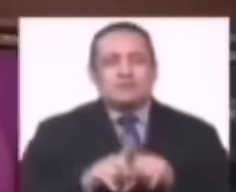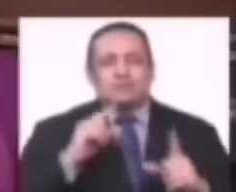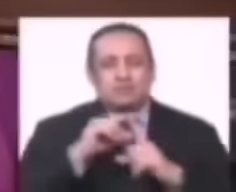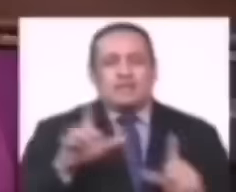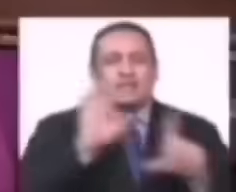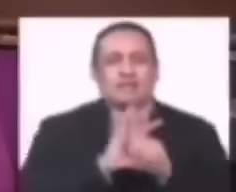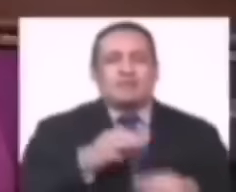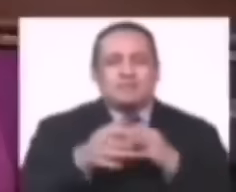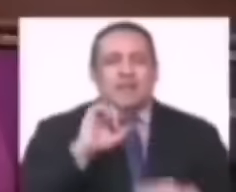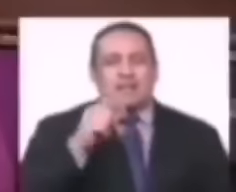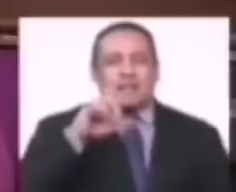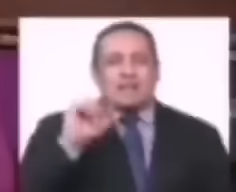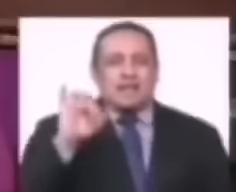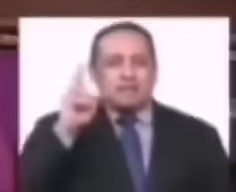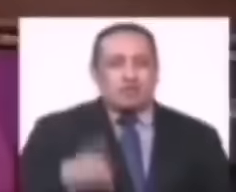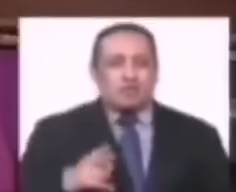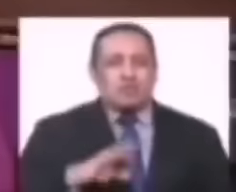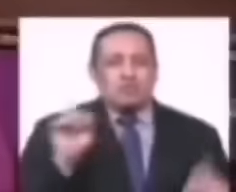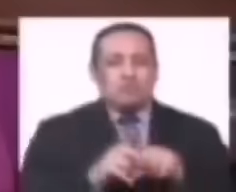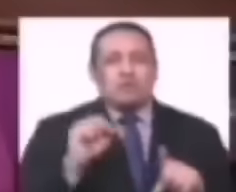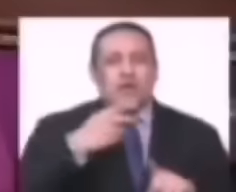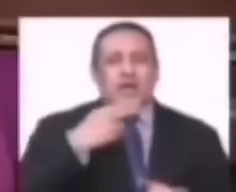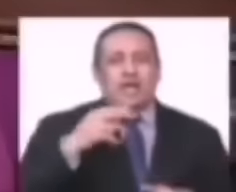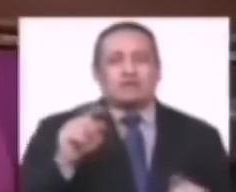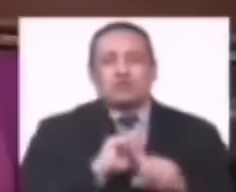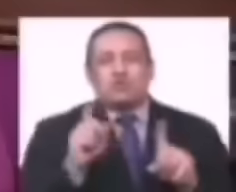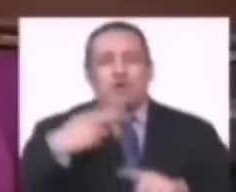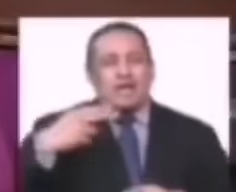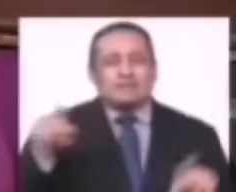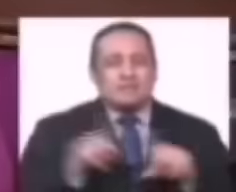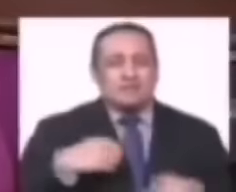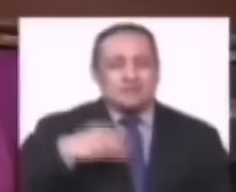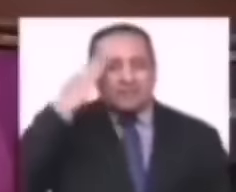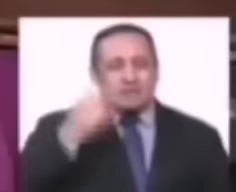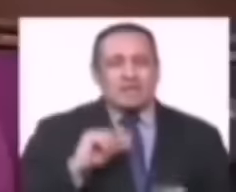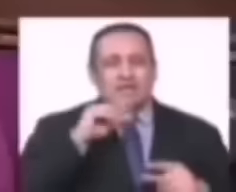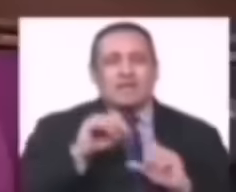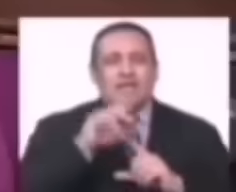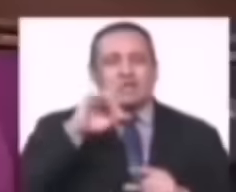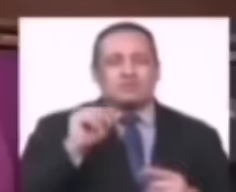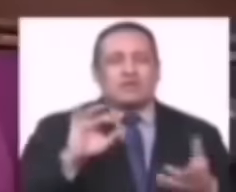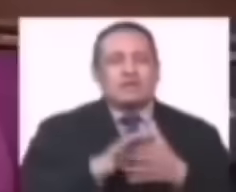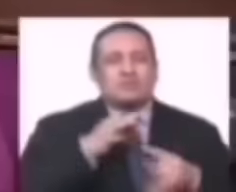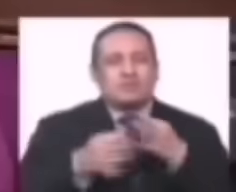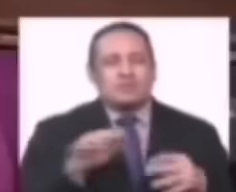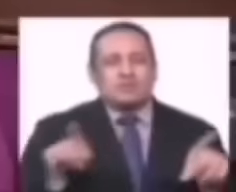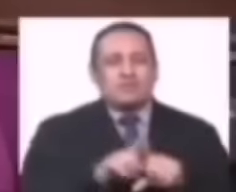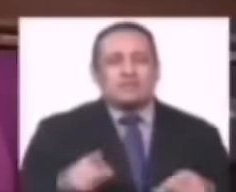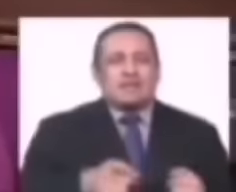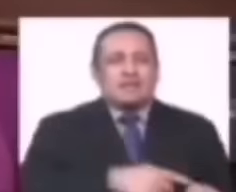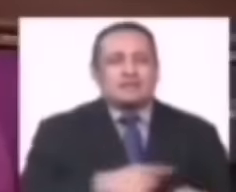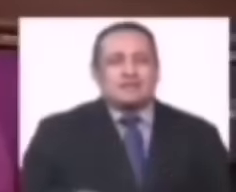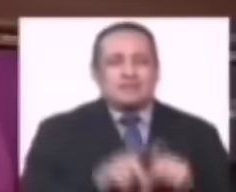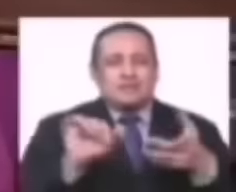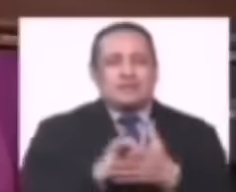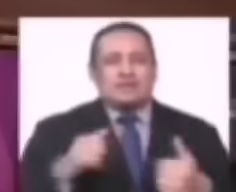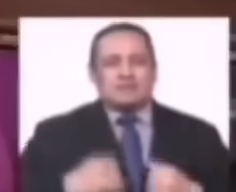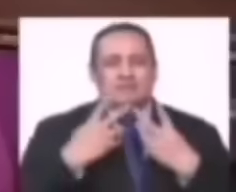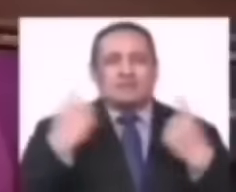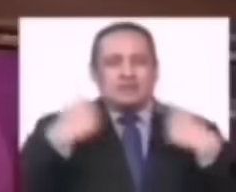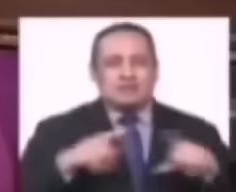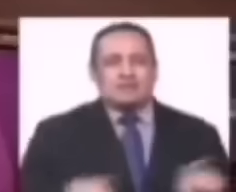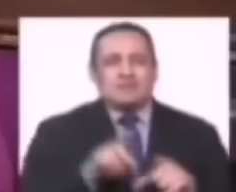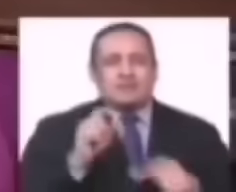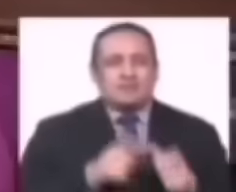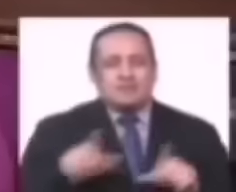decir que alalay se prohíba o se use con H o sin H cuando sabemos que viene del quechua, cuando sabemos que es una expresión de nuestro Perú? Y queremos hacer una ley que